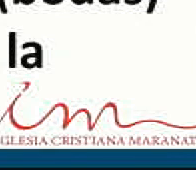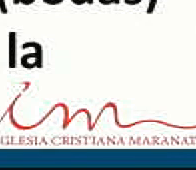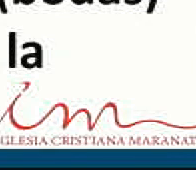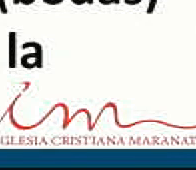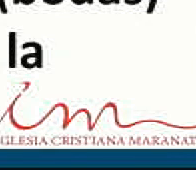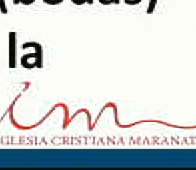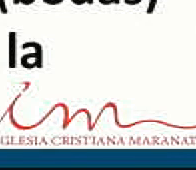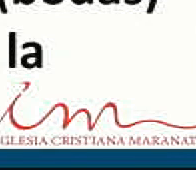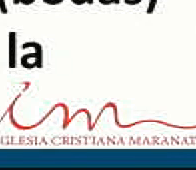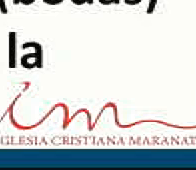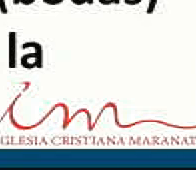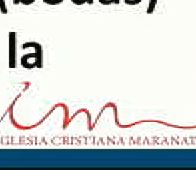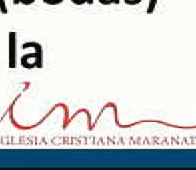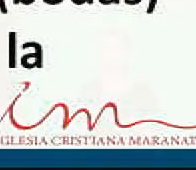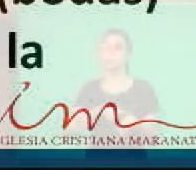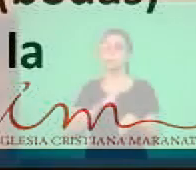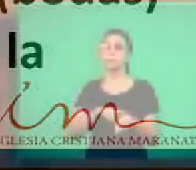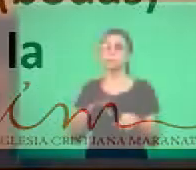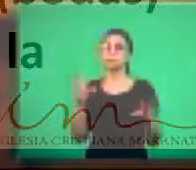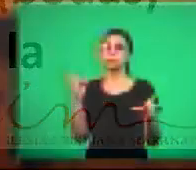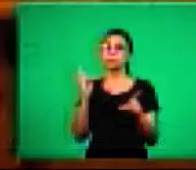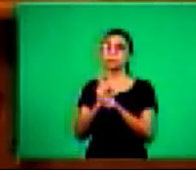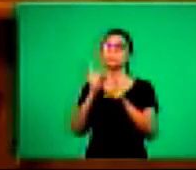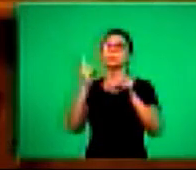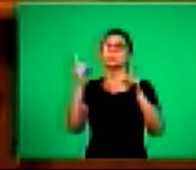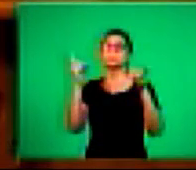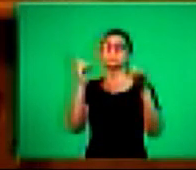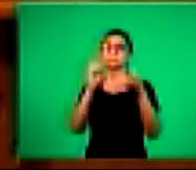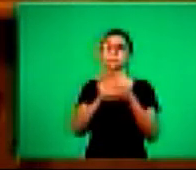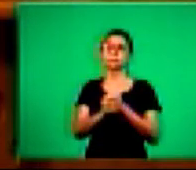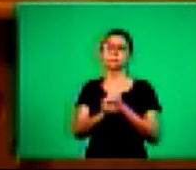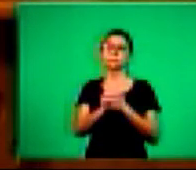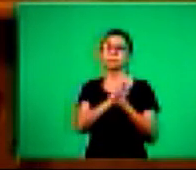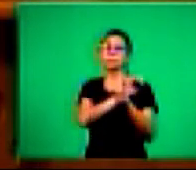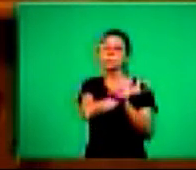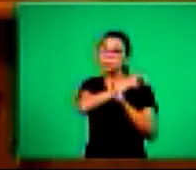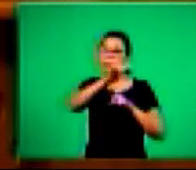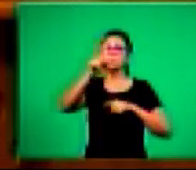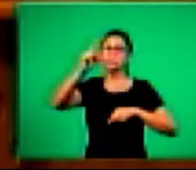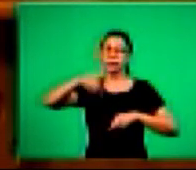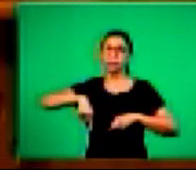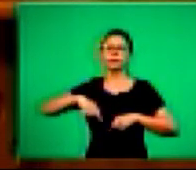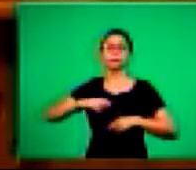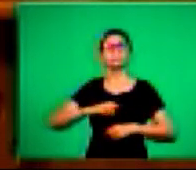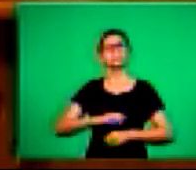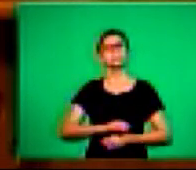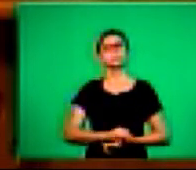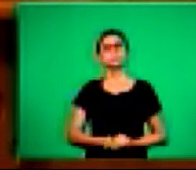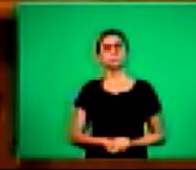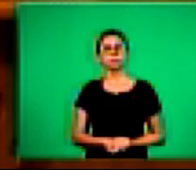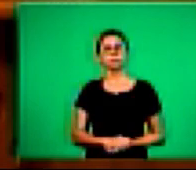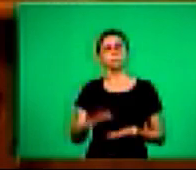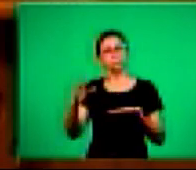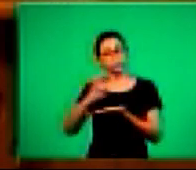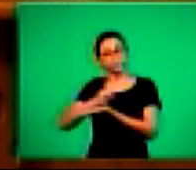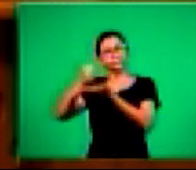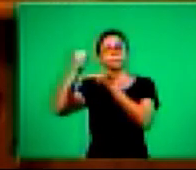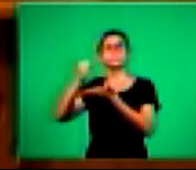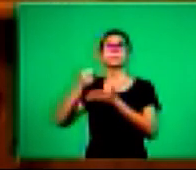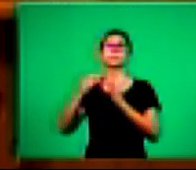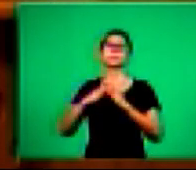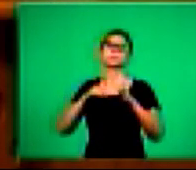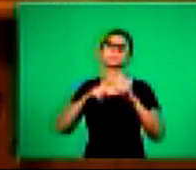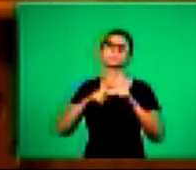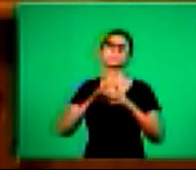para un tiempo especial considerando el encuentro que es el casamiento eso es profético está hablando al respecto de este tiempo de la arrebata